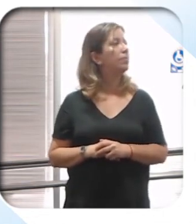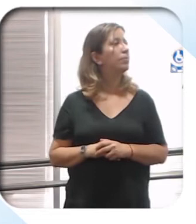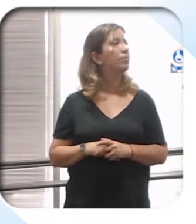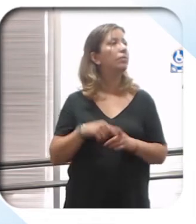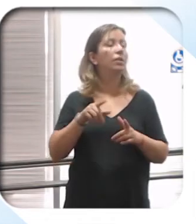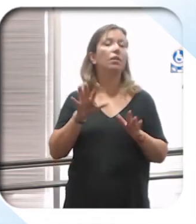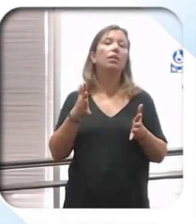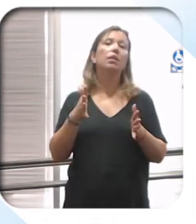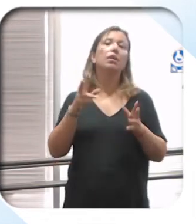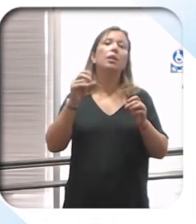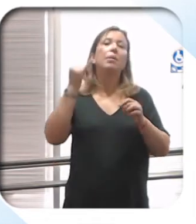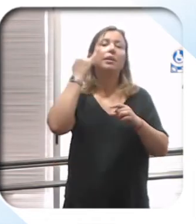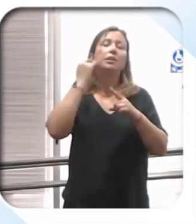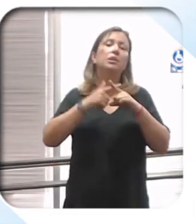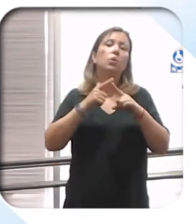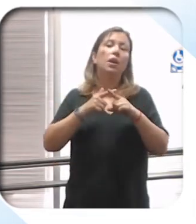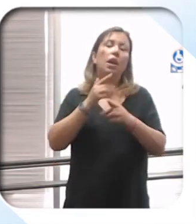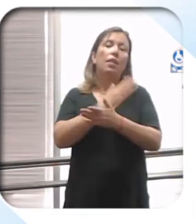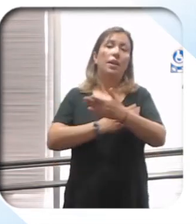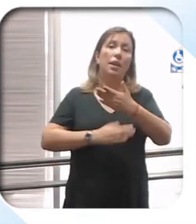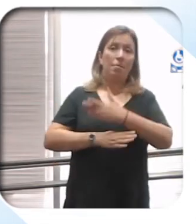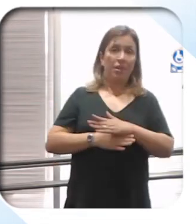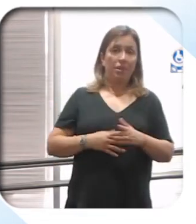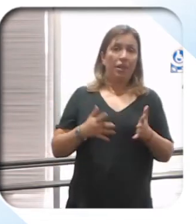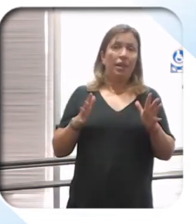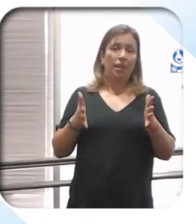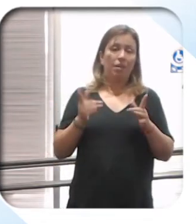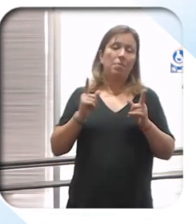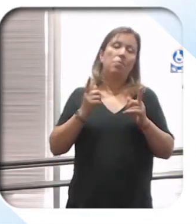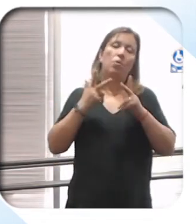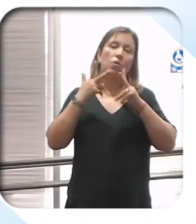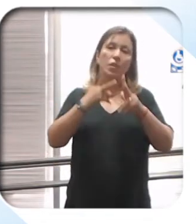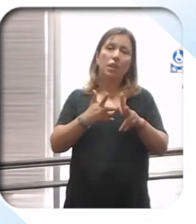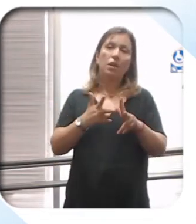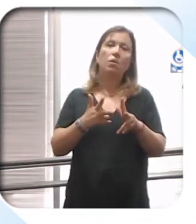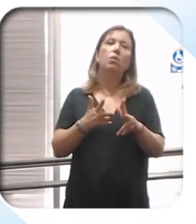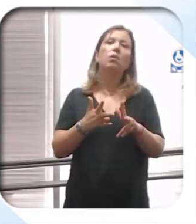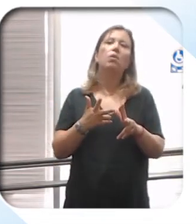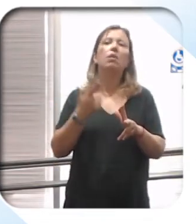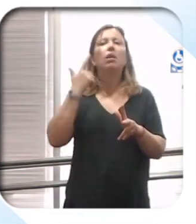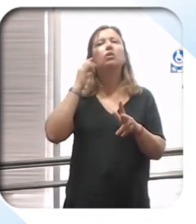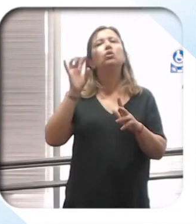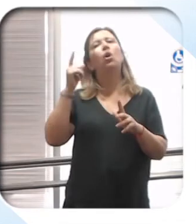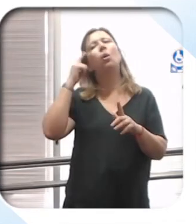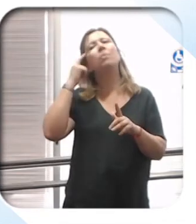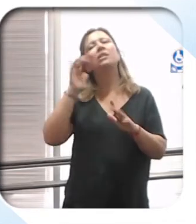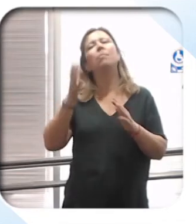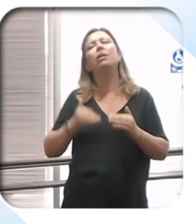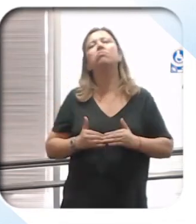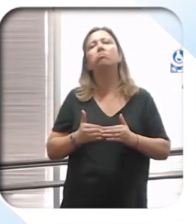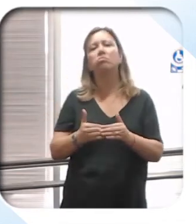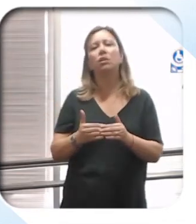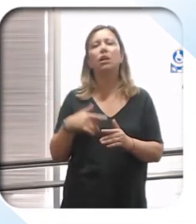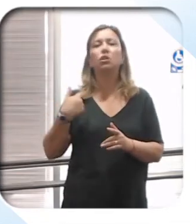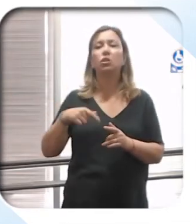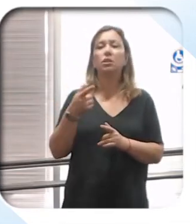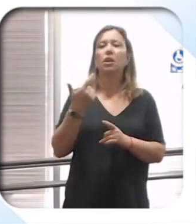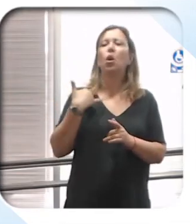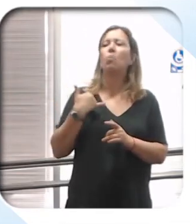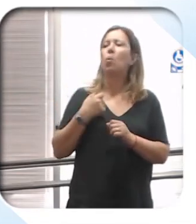de sexualidad y discapacidad, por todo eso que había dicho, de que creemos que es reproductiva, que para los capaces nos cuesta